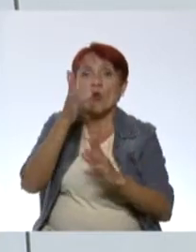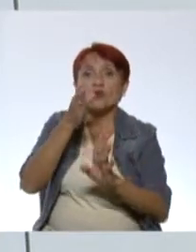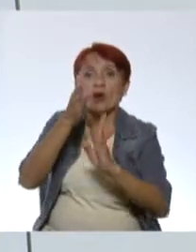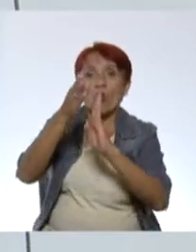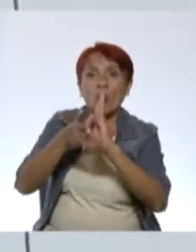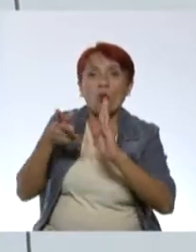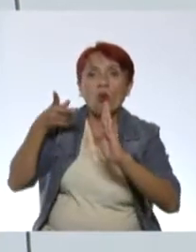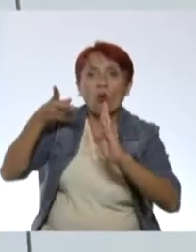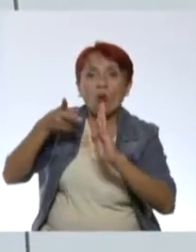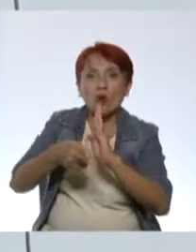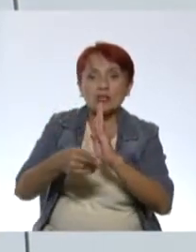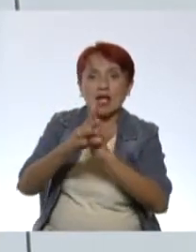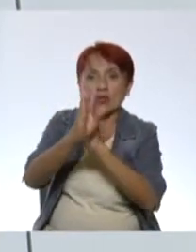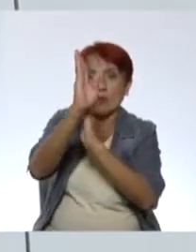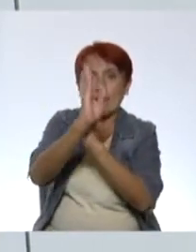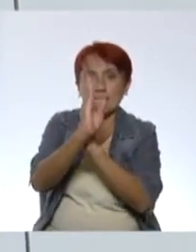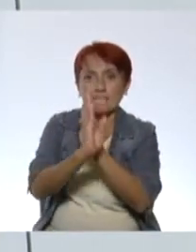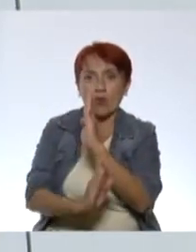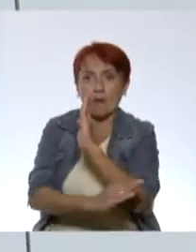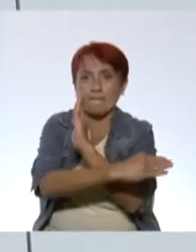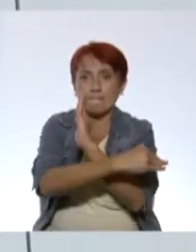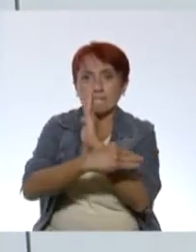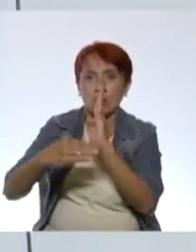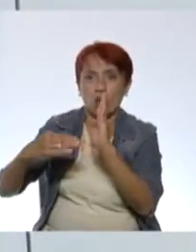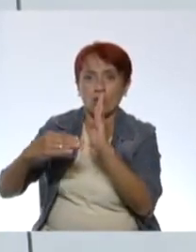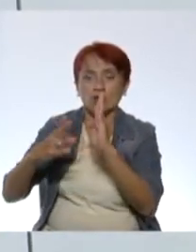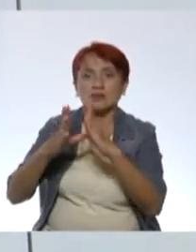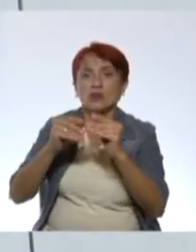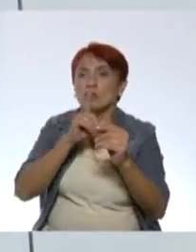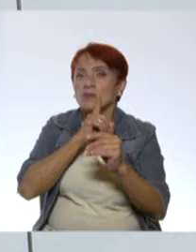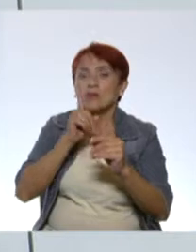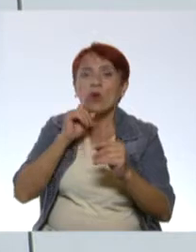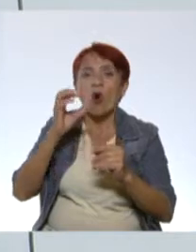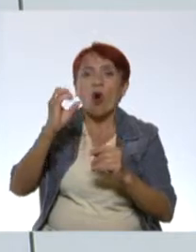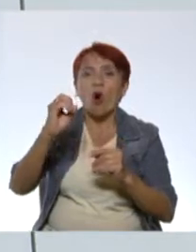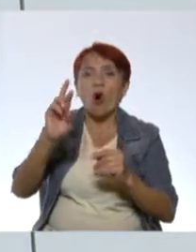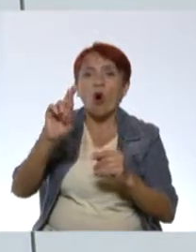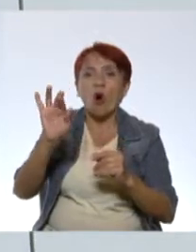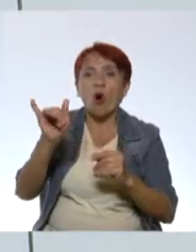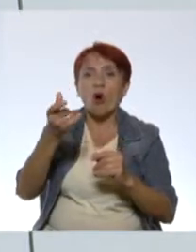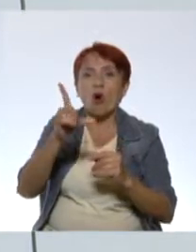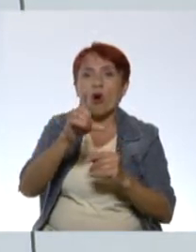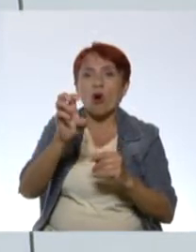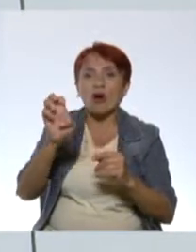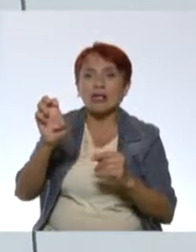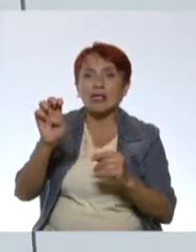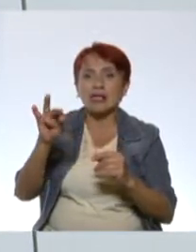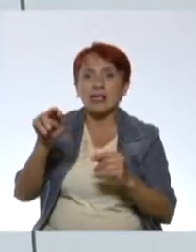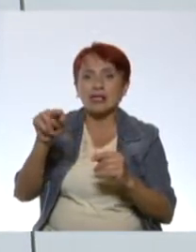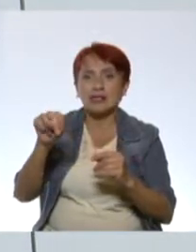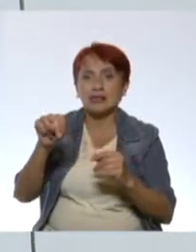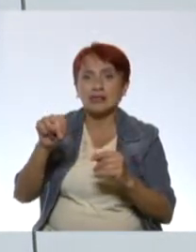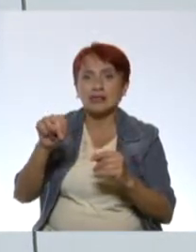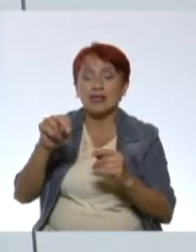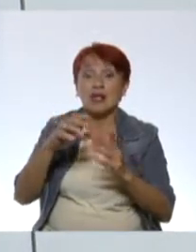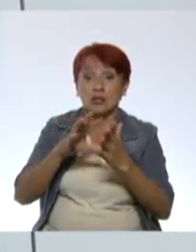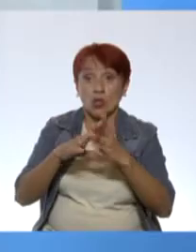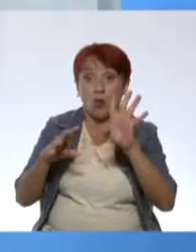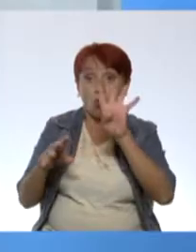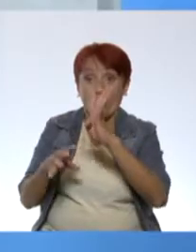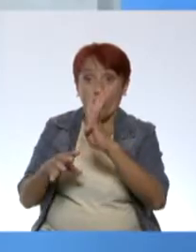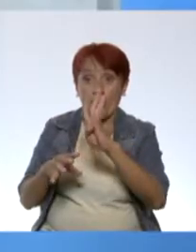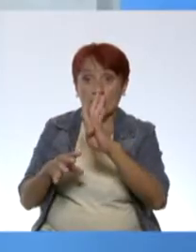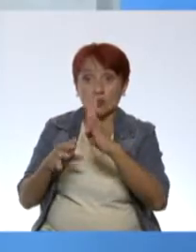que se cortan en ese mismo punto es a lo que nosotros vamos a llamar origen. Ese plano se va a dividir en 4 cuadrantes que